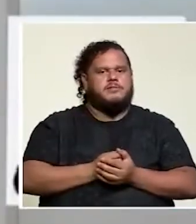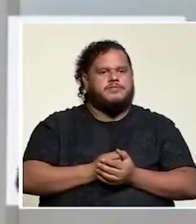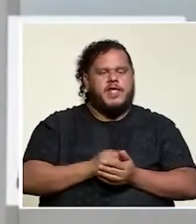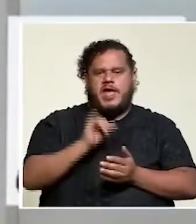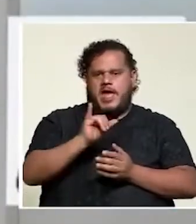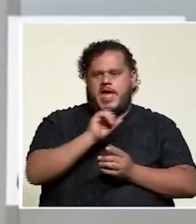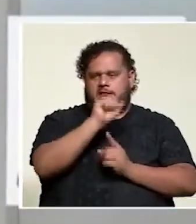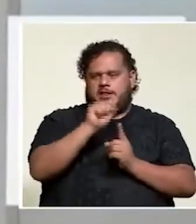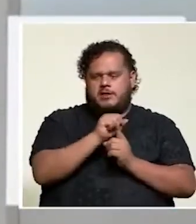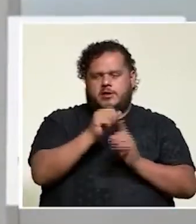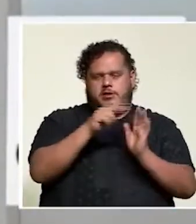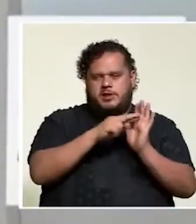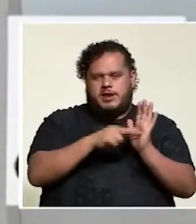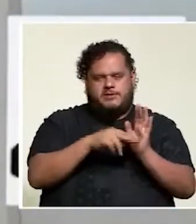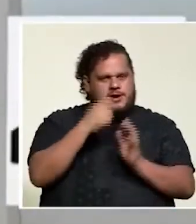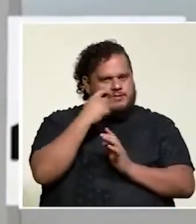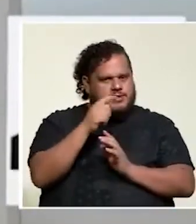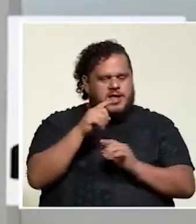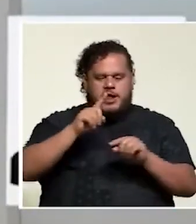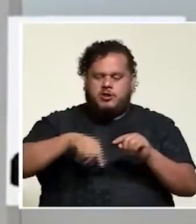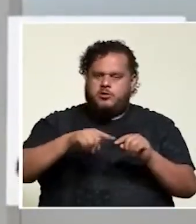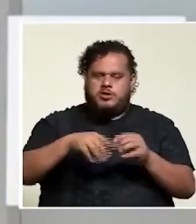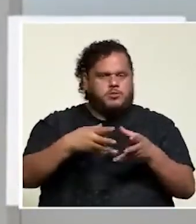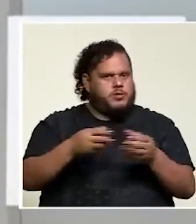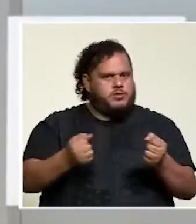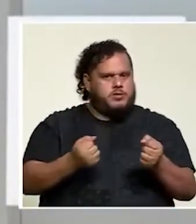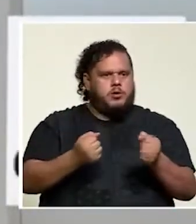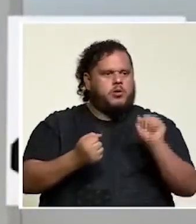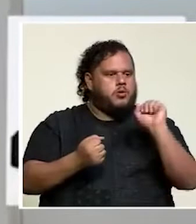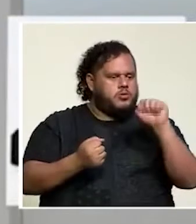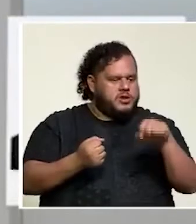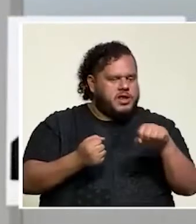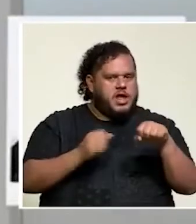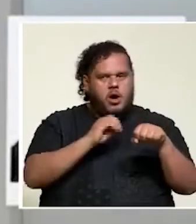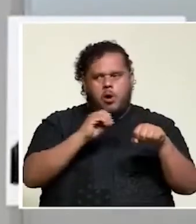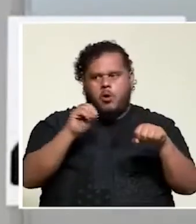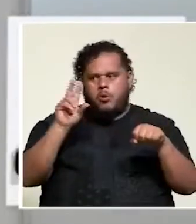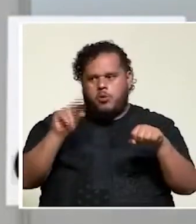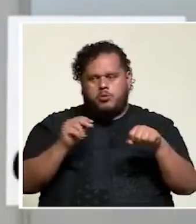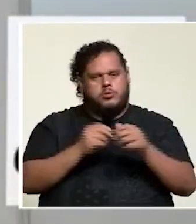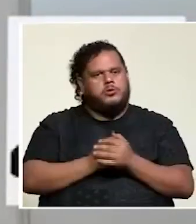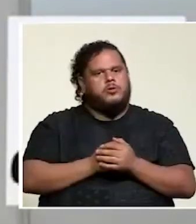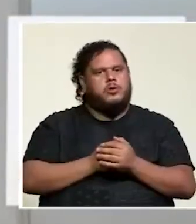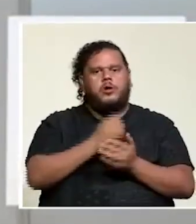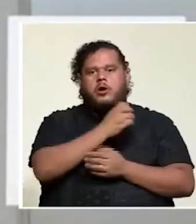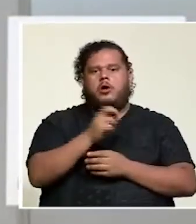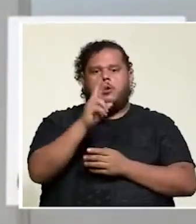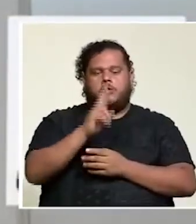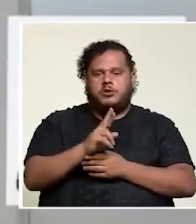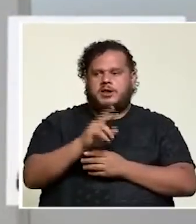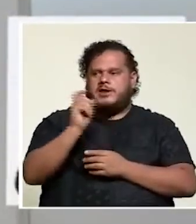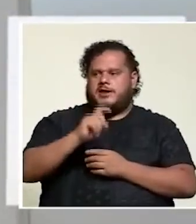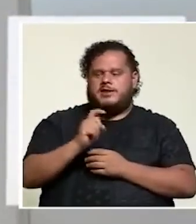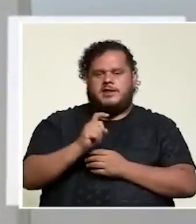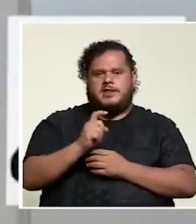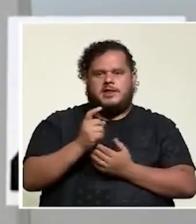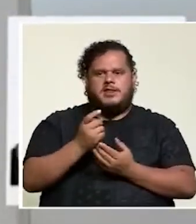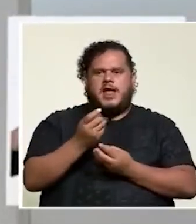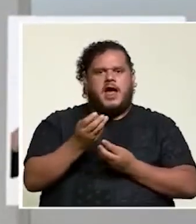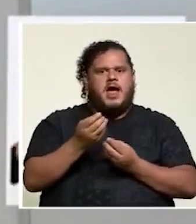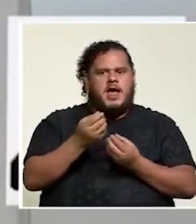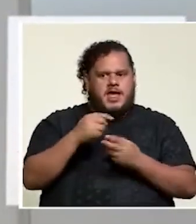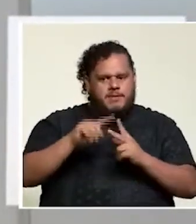asunto de la regla fiscal no se puede resolver con un sí o con un no. Costa Rica necesita ponerse a